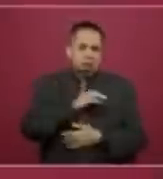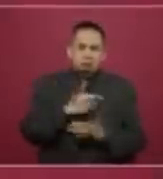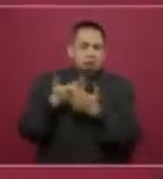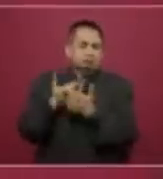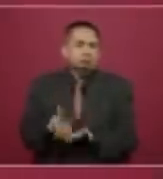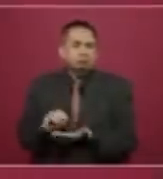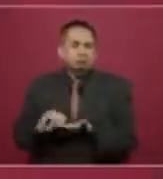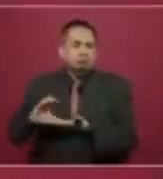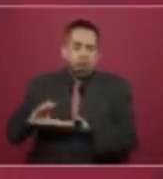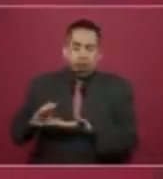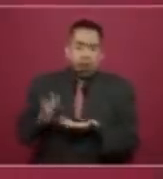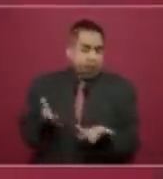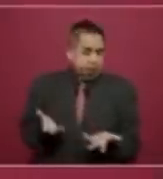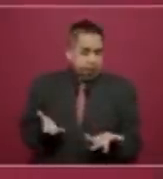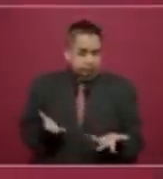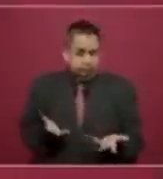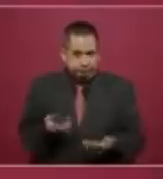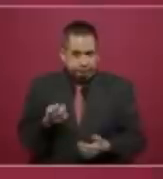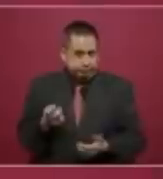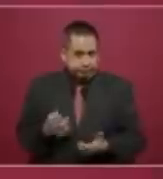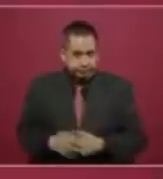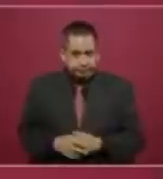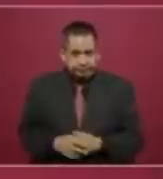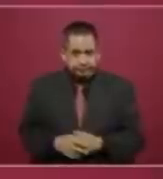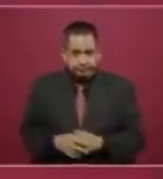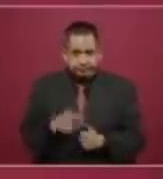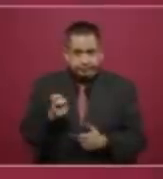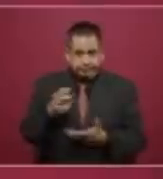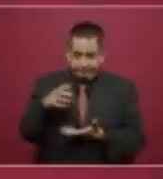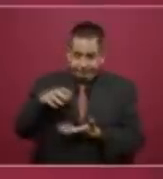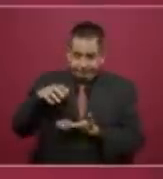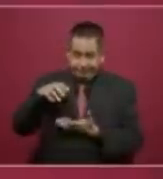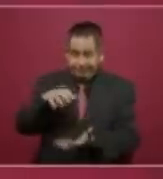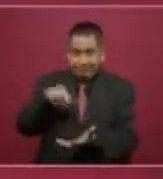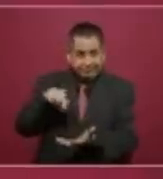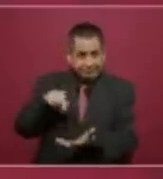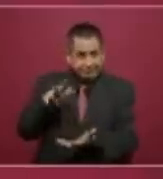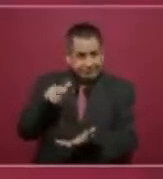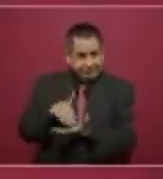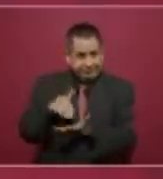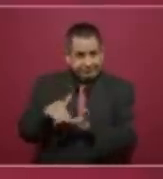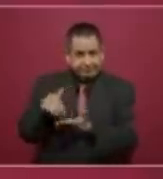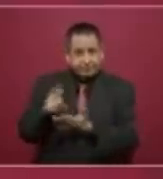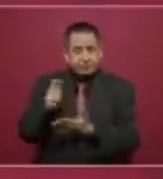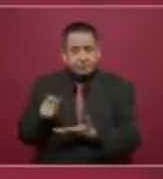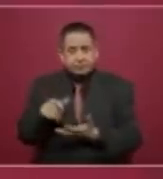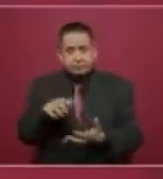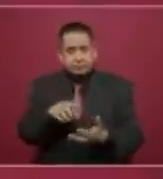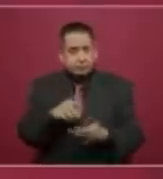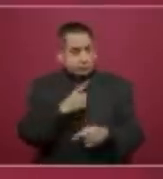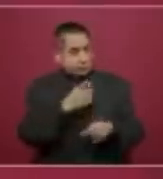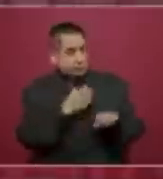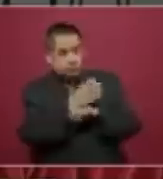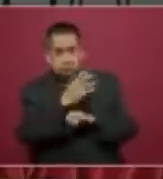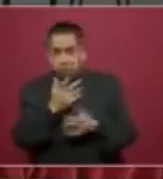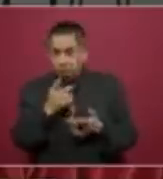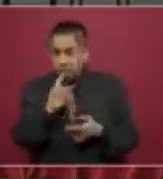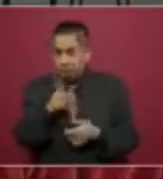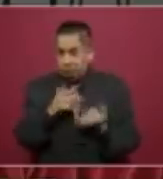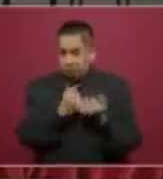pesos. Es el presupuesto de un estado